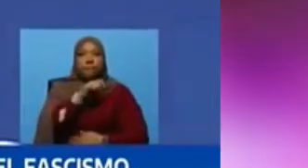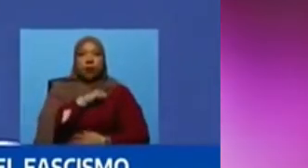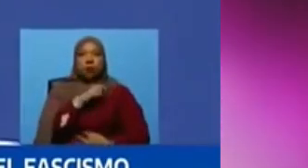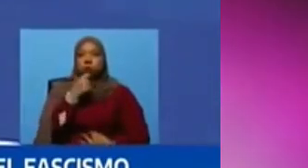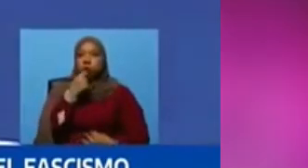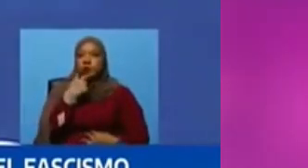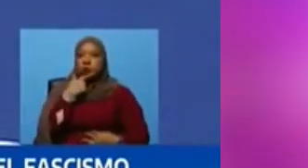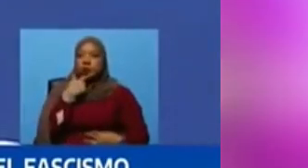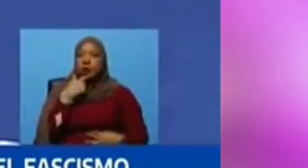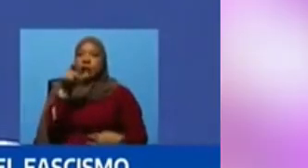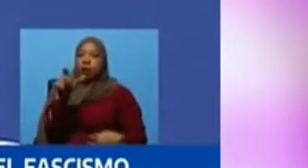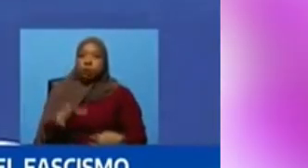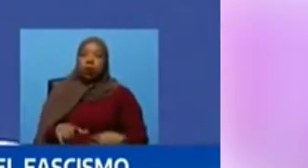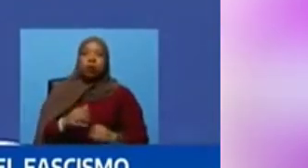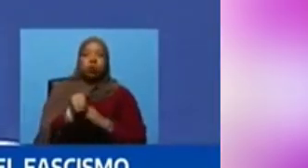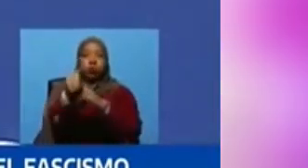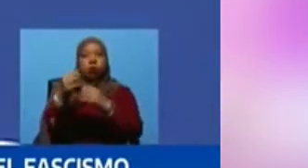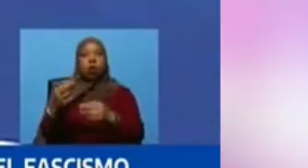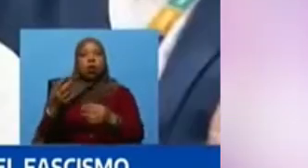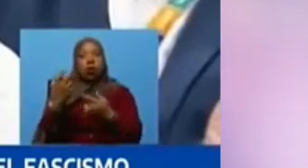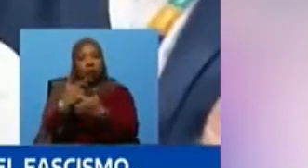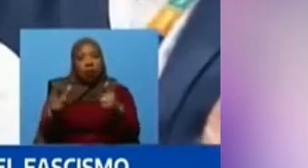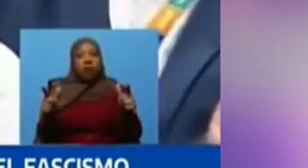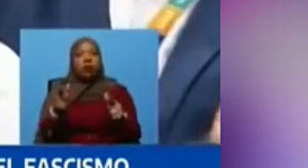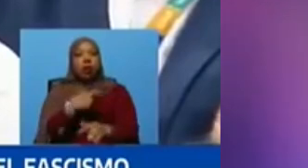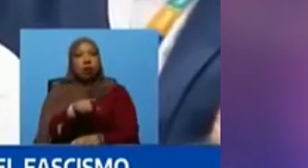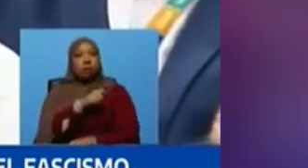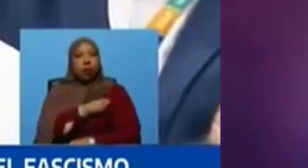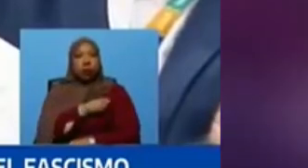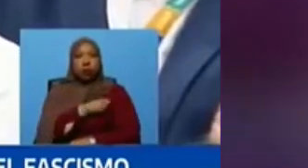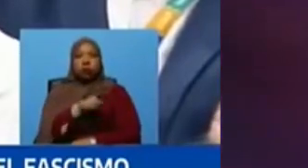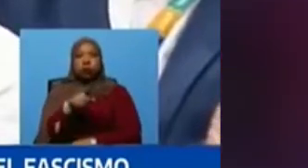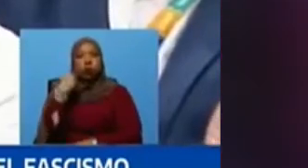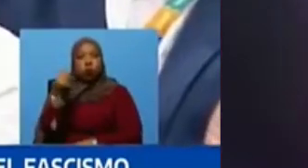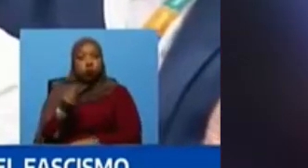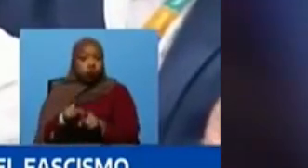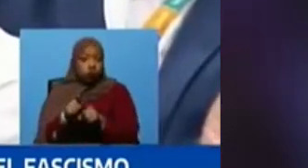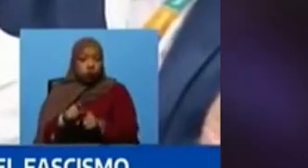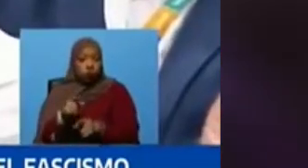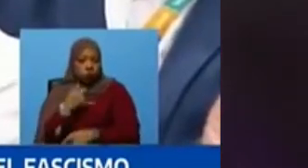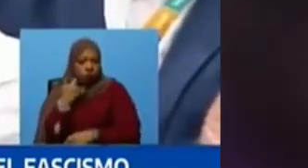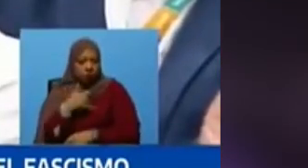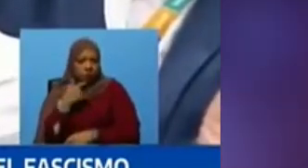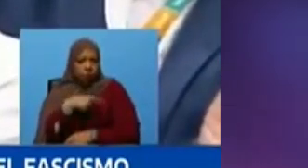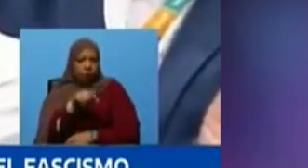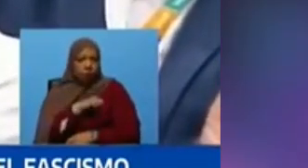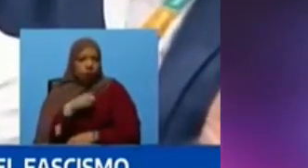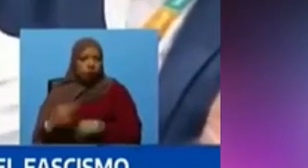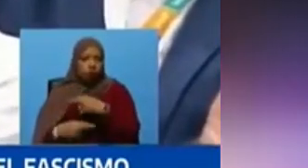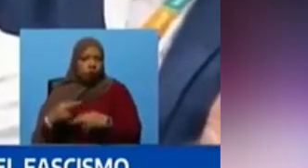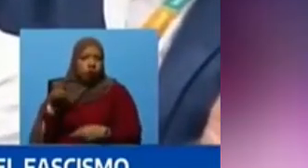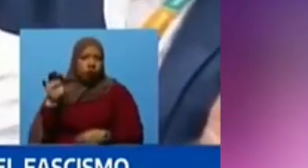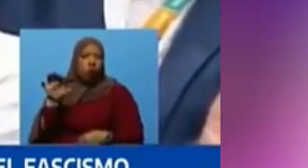para la España patriota, para la España republicana. Si yo fuera español